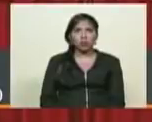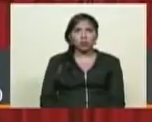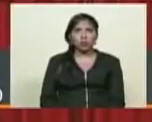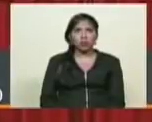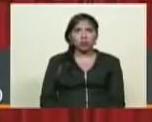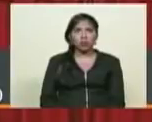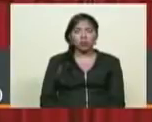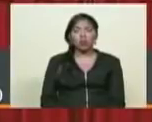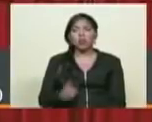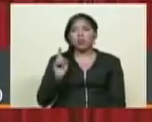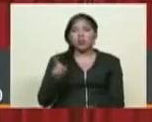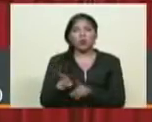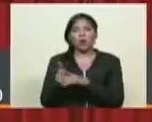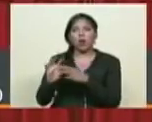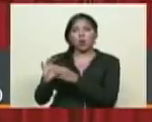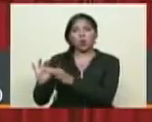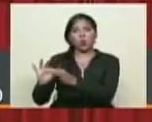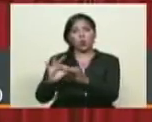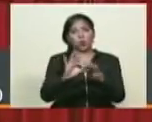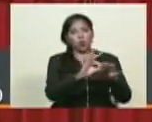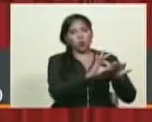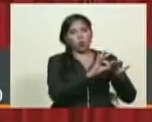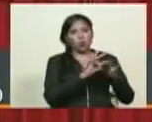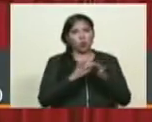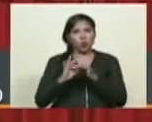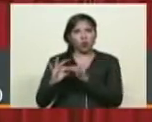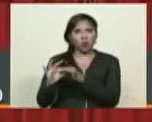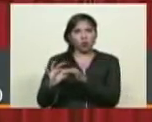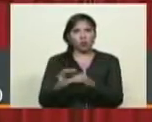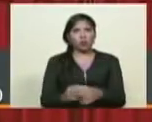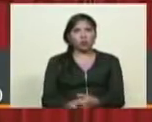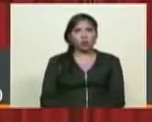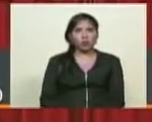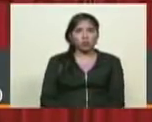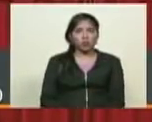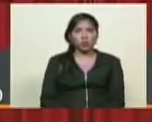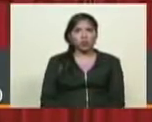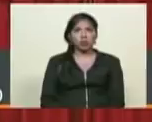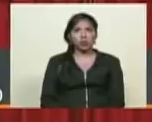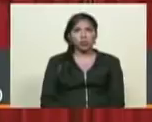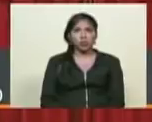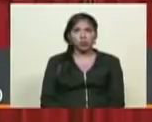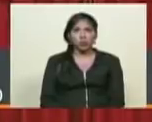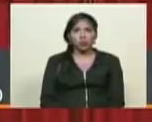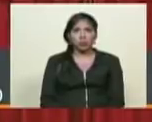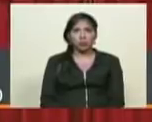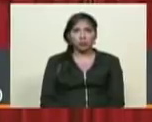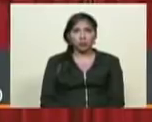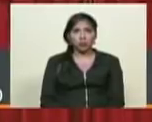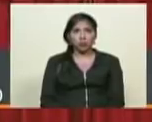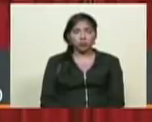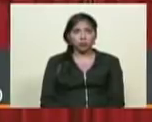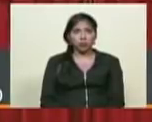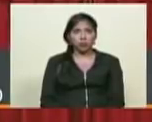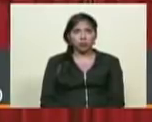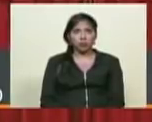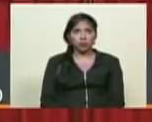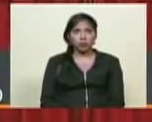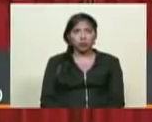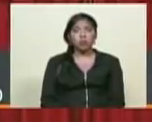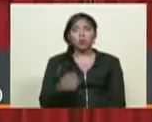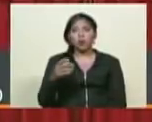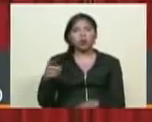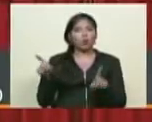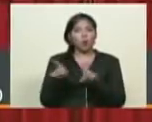unidad. El llamado que hizo el comandante Hugo Chávez el día 8 de diciembre. Unidad, lucha, batalla